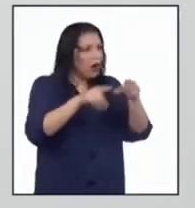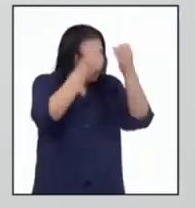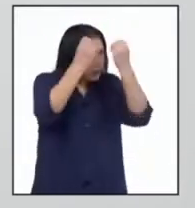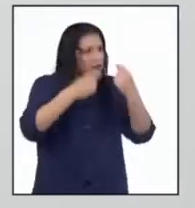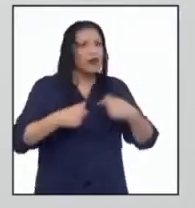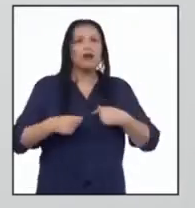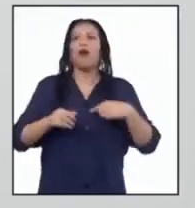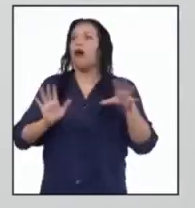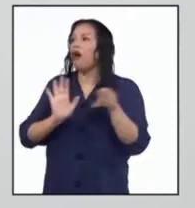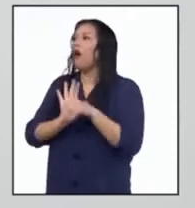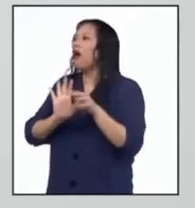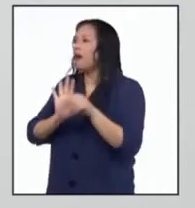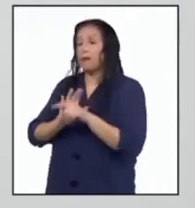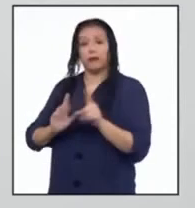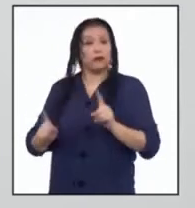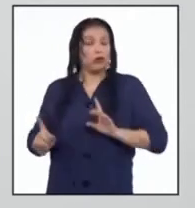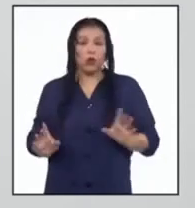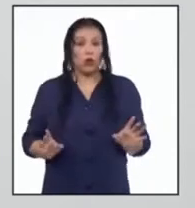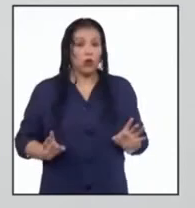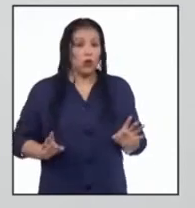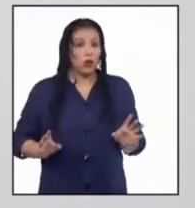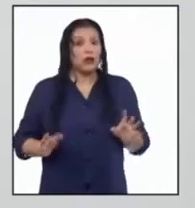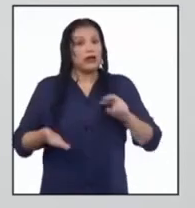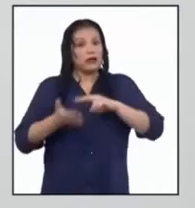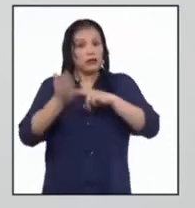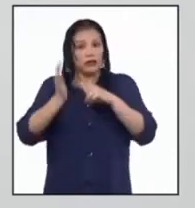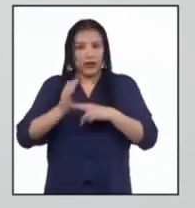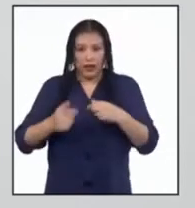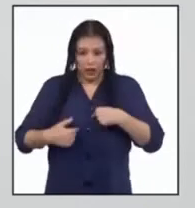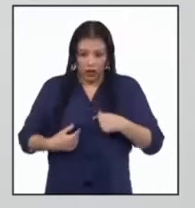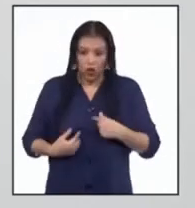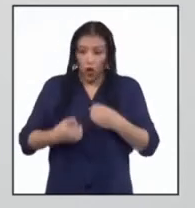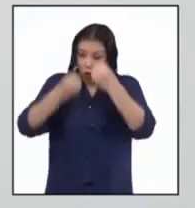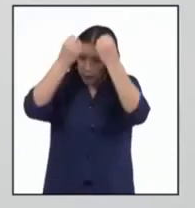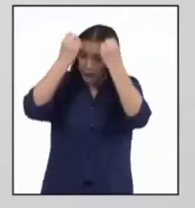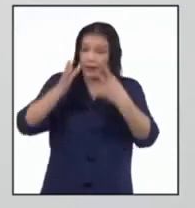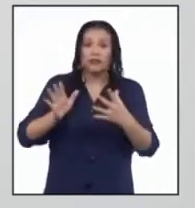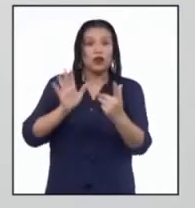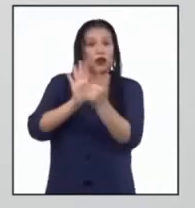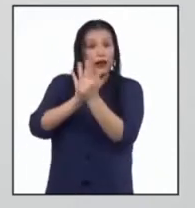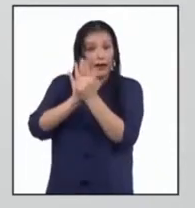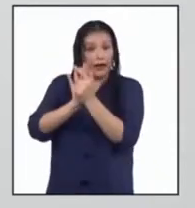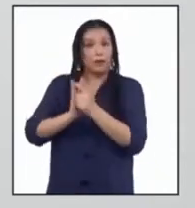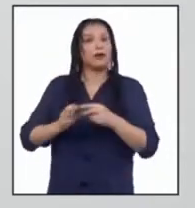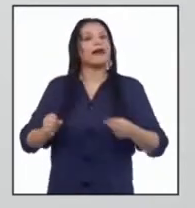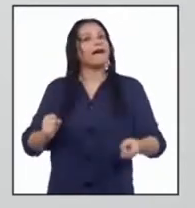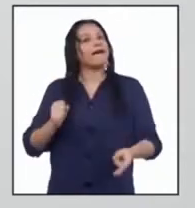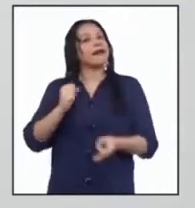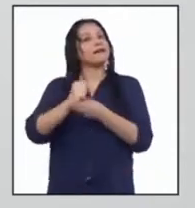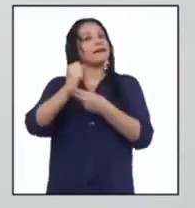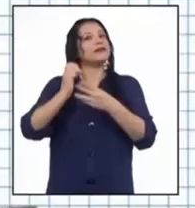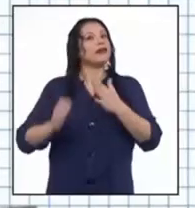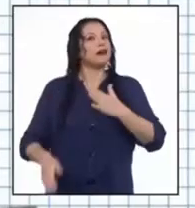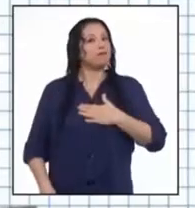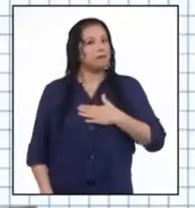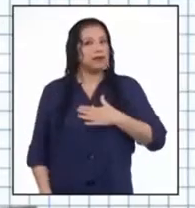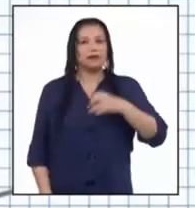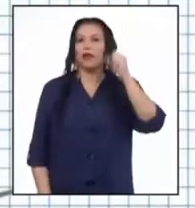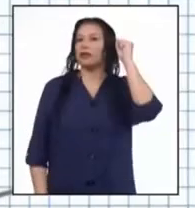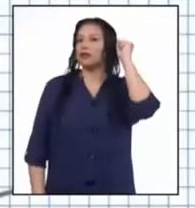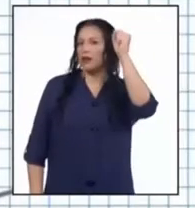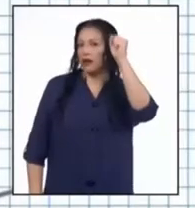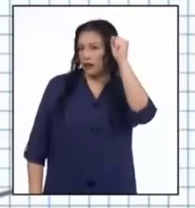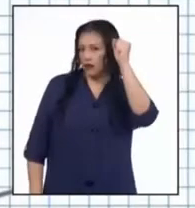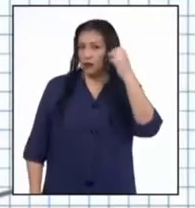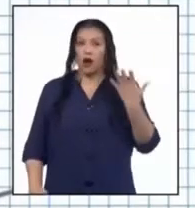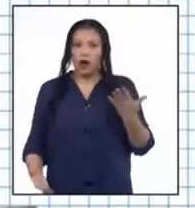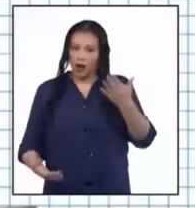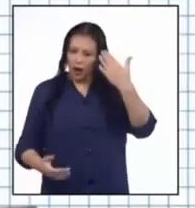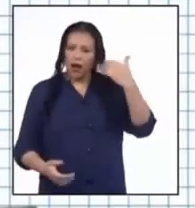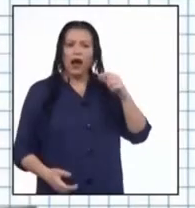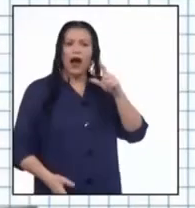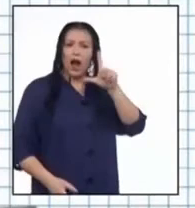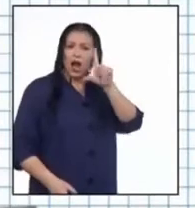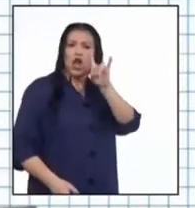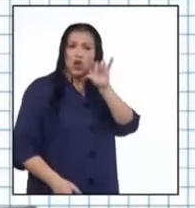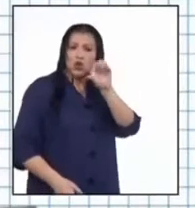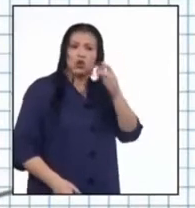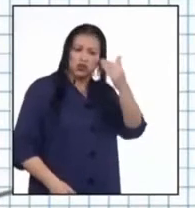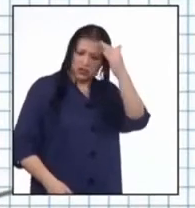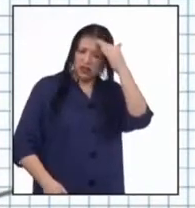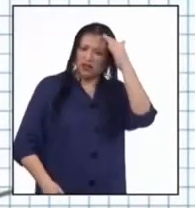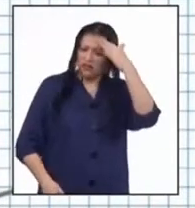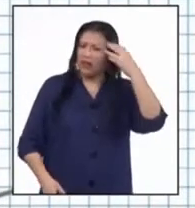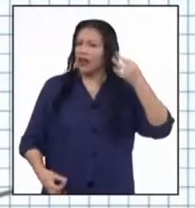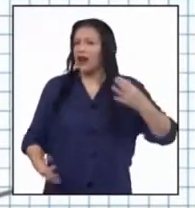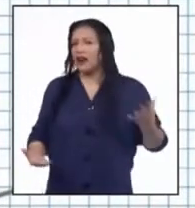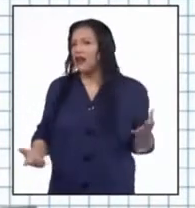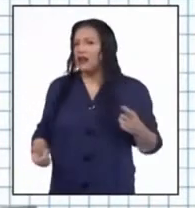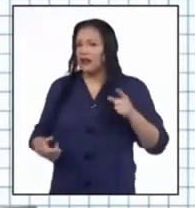obedece. Acatamos porque buscan garantizar nuestros derechos. Lucho sabía perfectamente